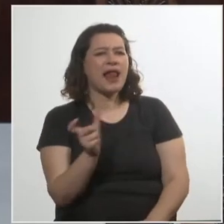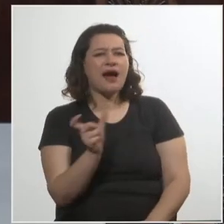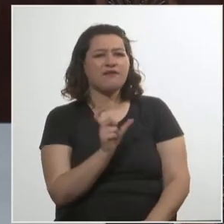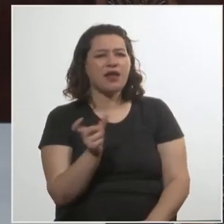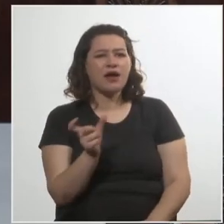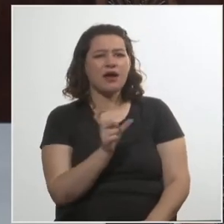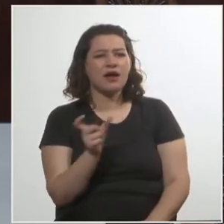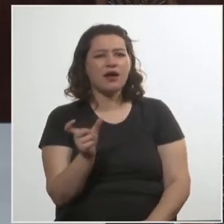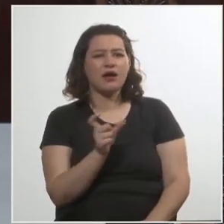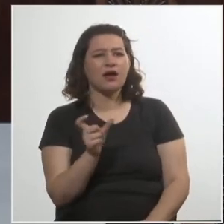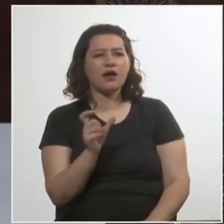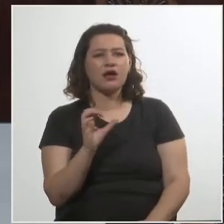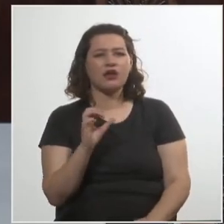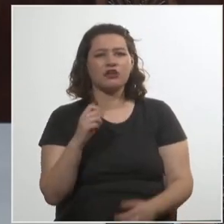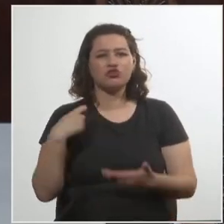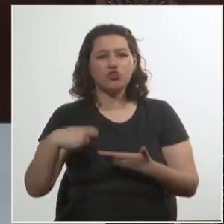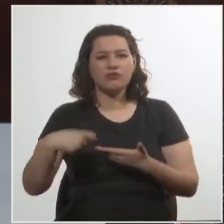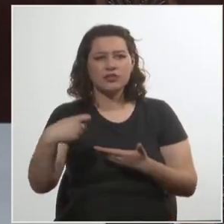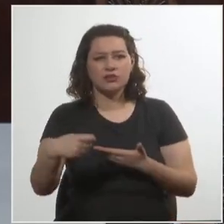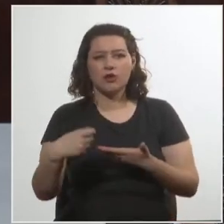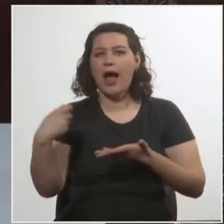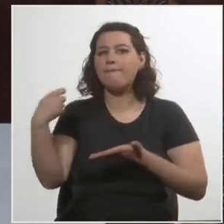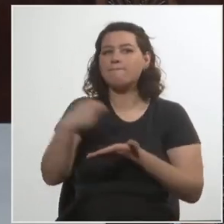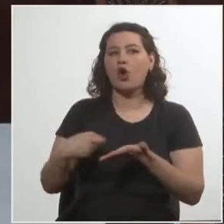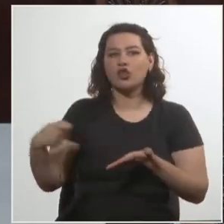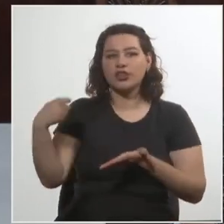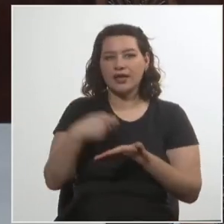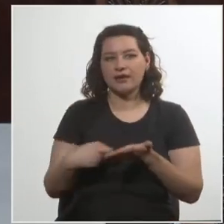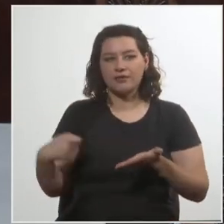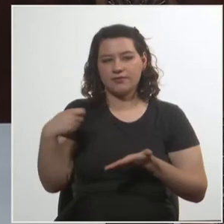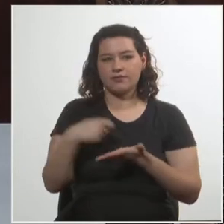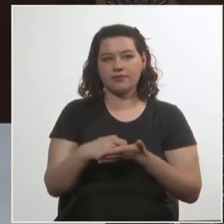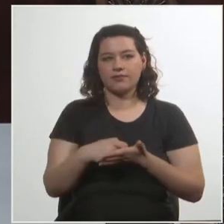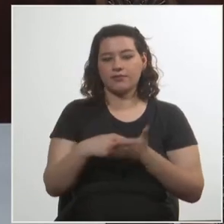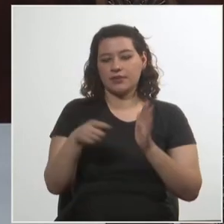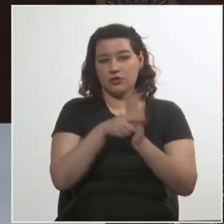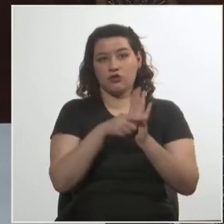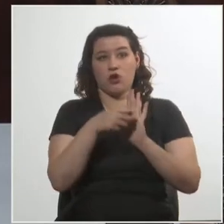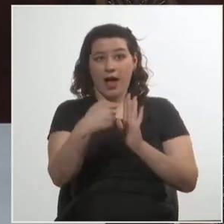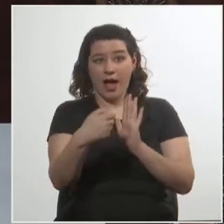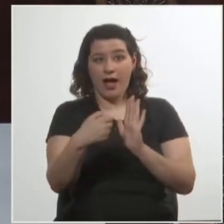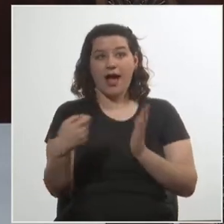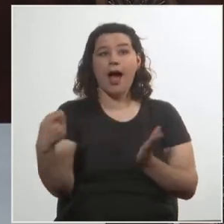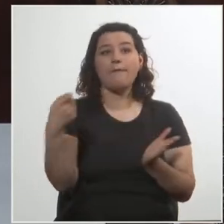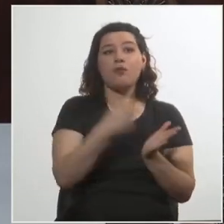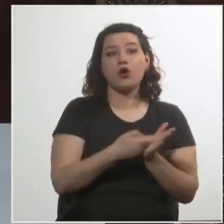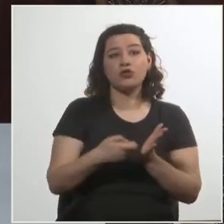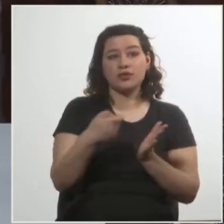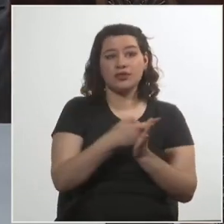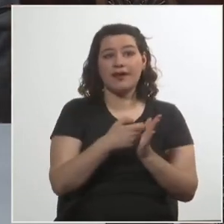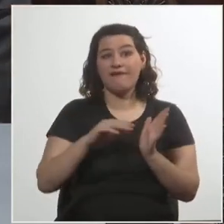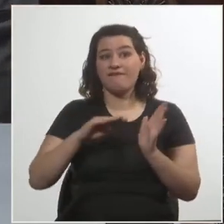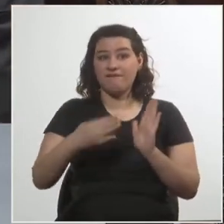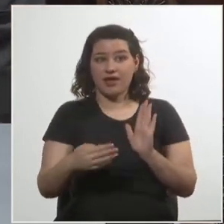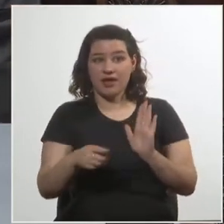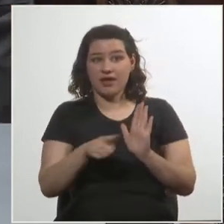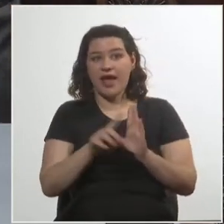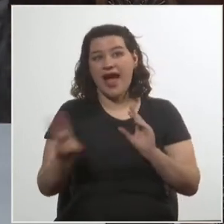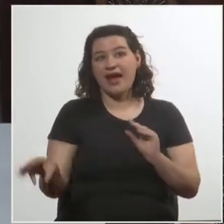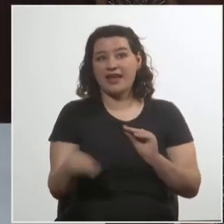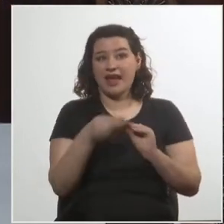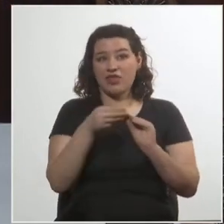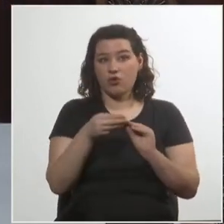se sustituye subsidio por aportes en el inciso a aportes en el B con este